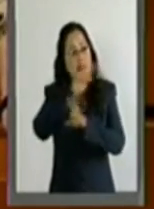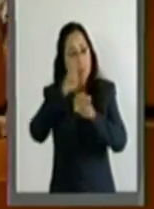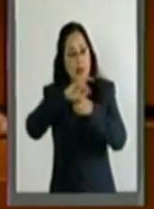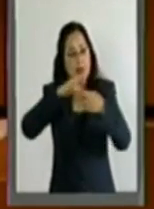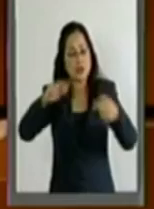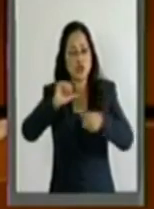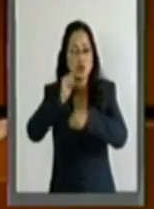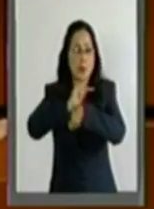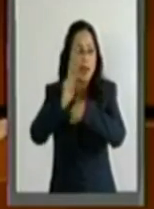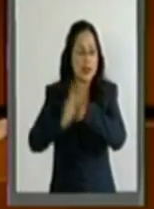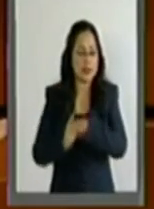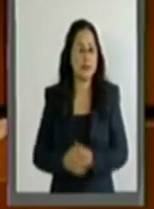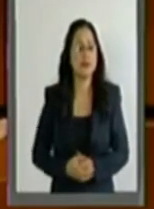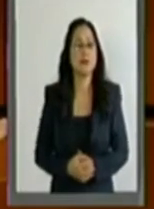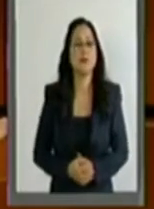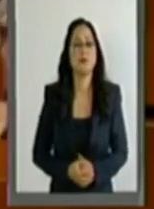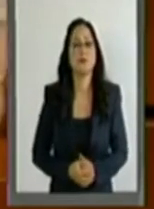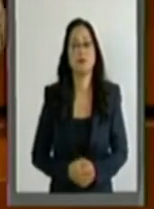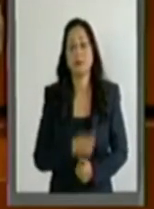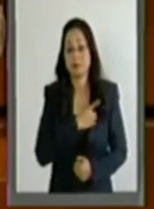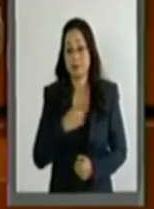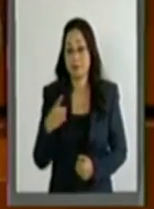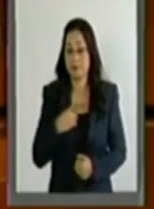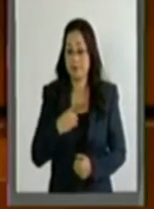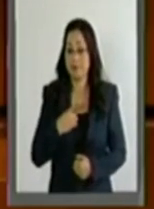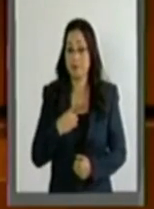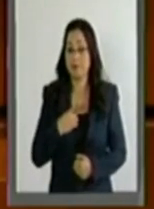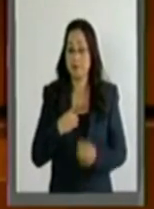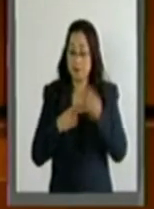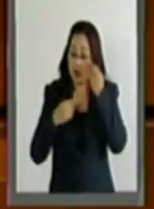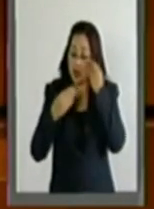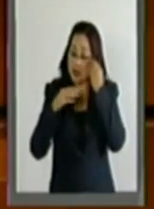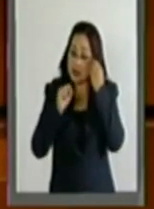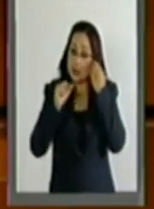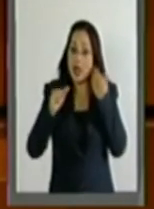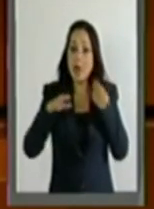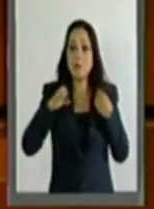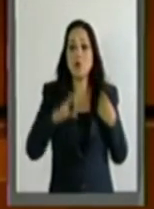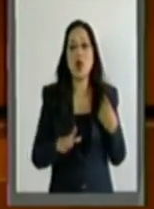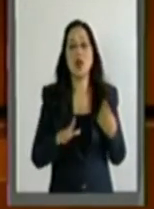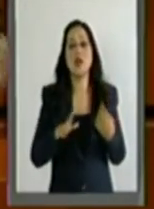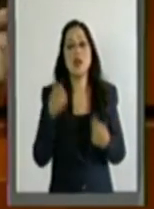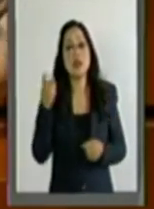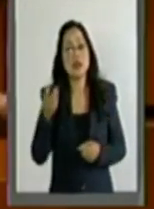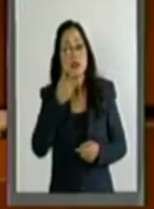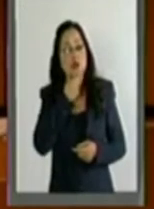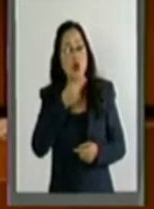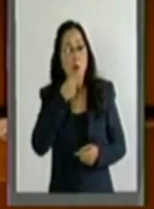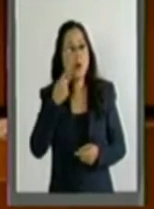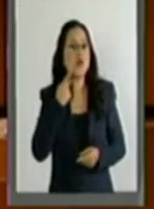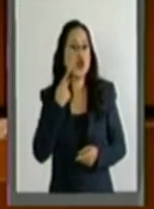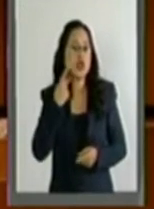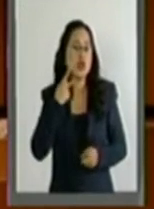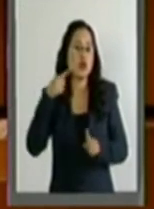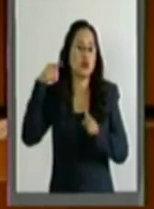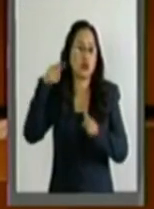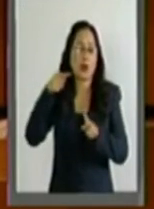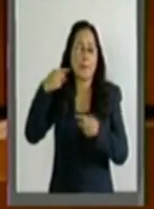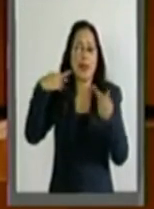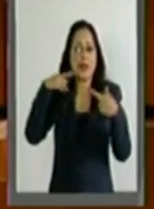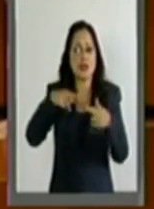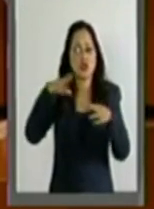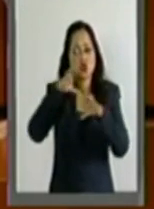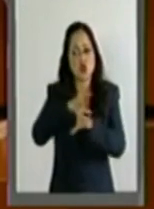relaciones exteriores. Leamos a Samuel Huntington, a ese politólogo y profesor de ciencias